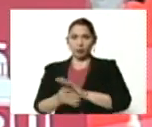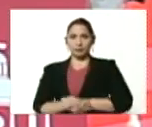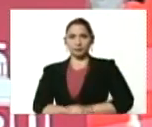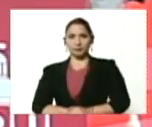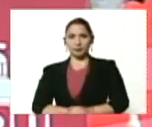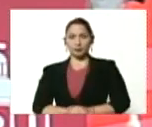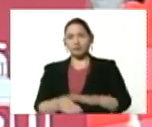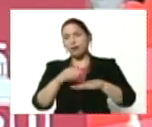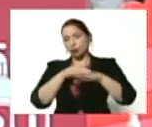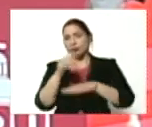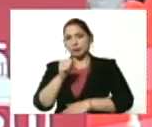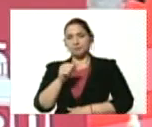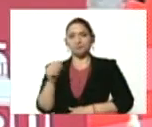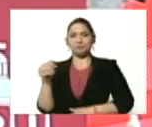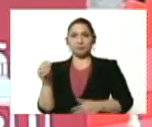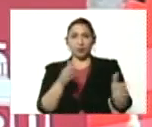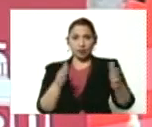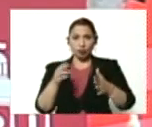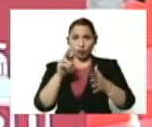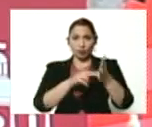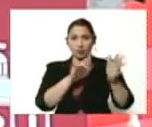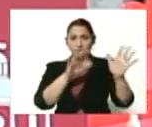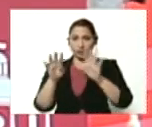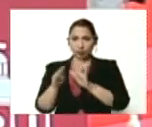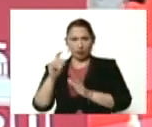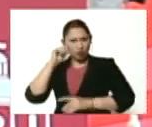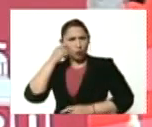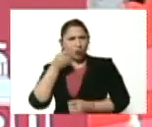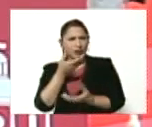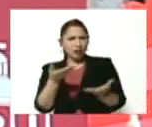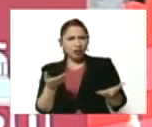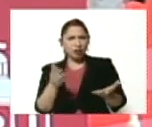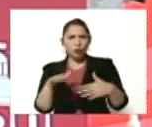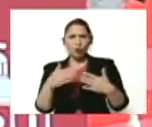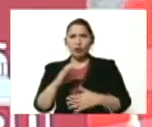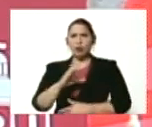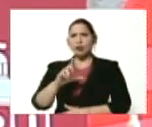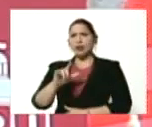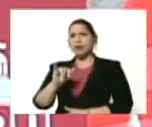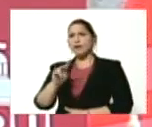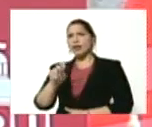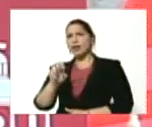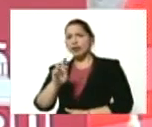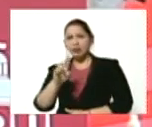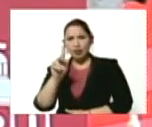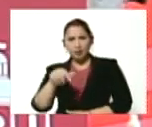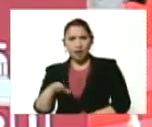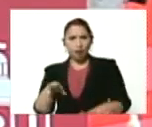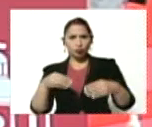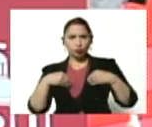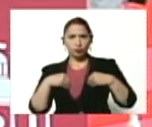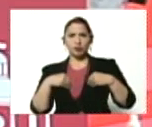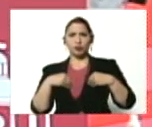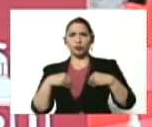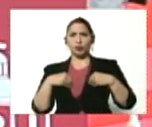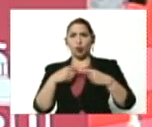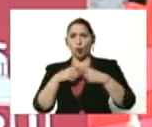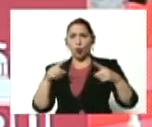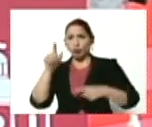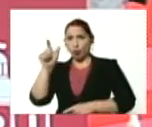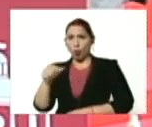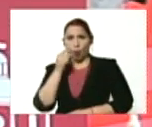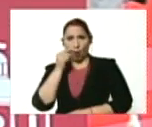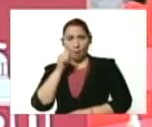2019. Perdón, sí, en el mes de marzo del año 2019. Recuerdan que fue apartado Cliver Alcalá Cordones y asumió Antonio Sequea y le rendía